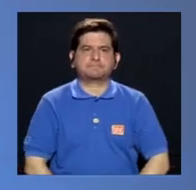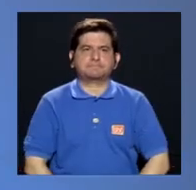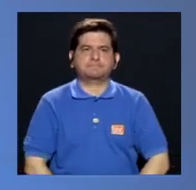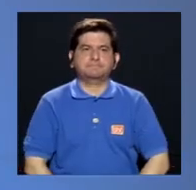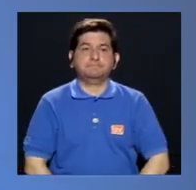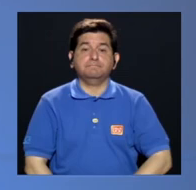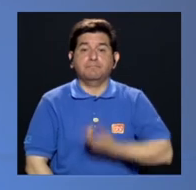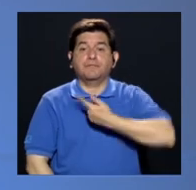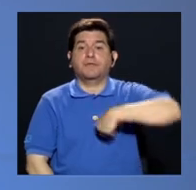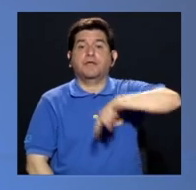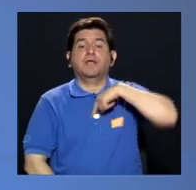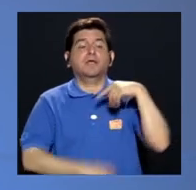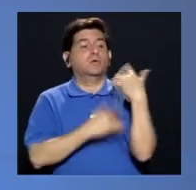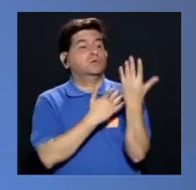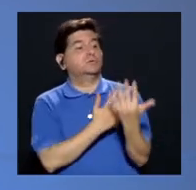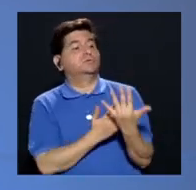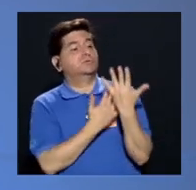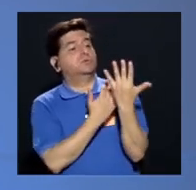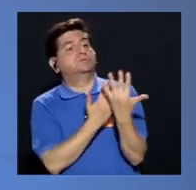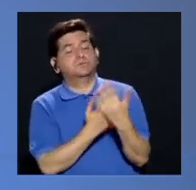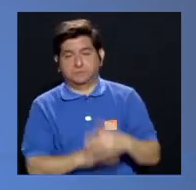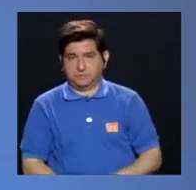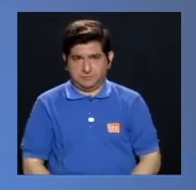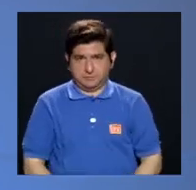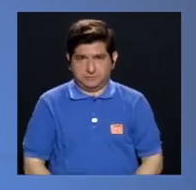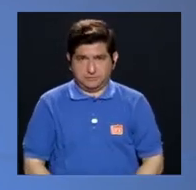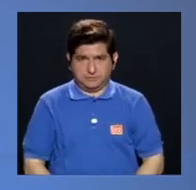Y esperamos que